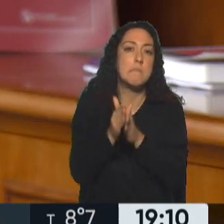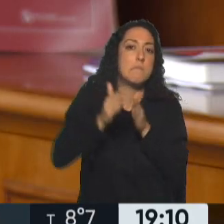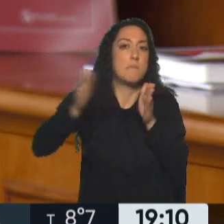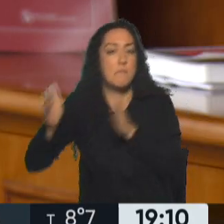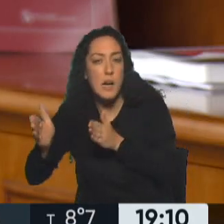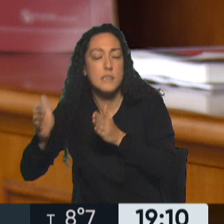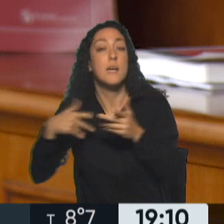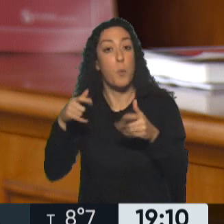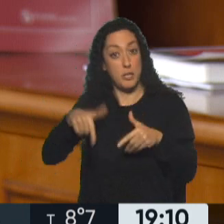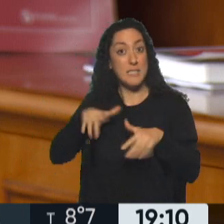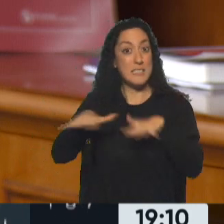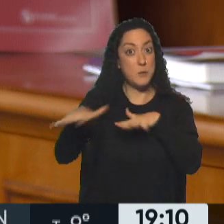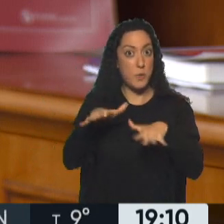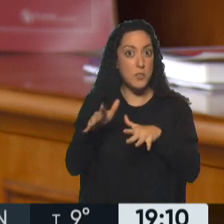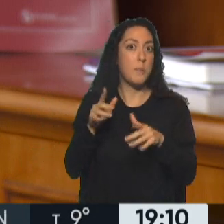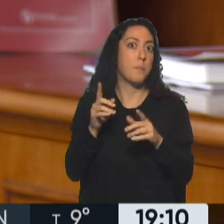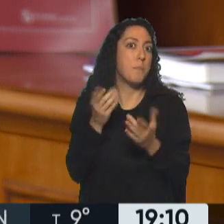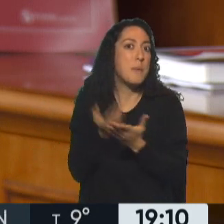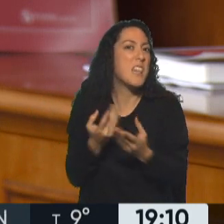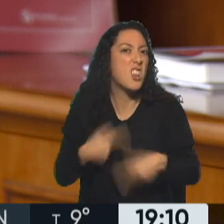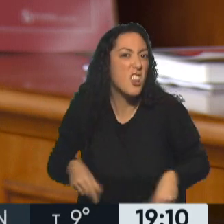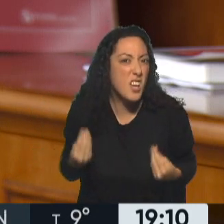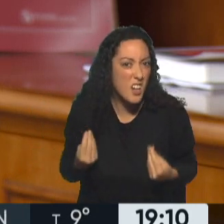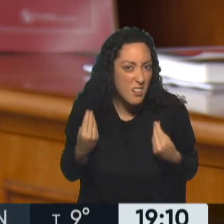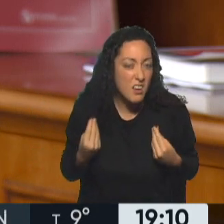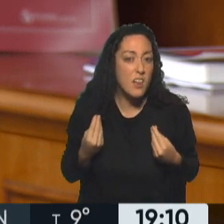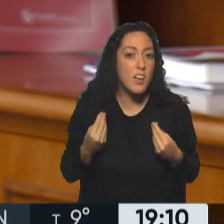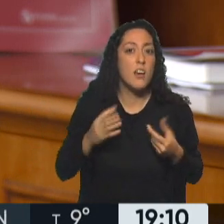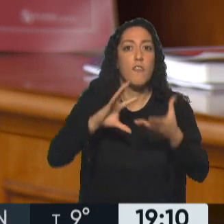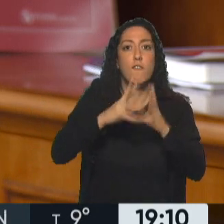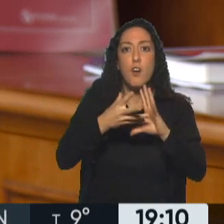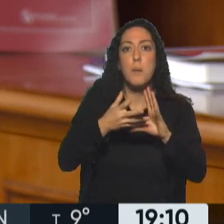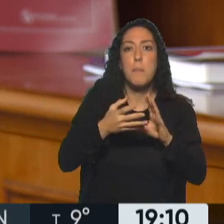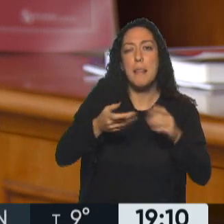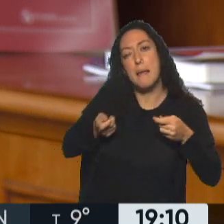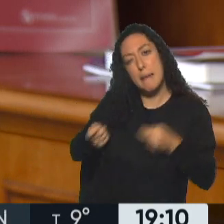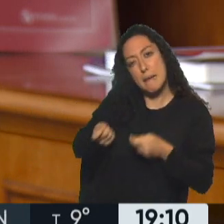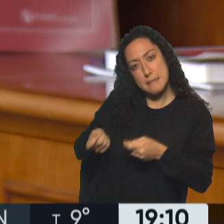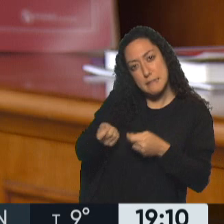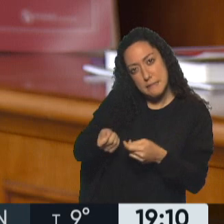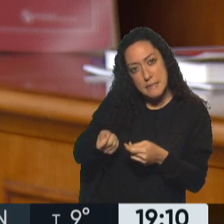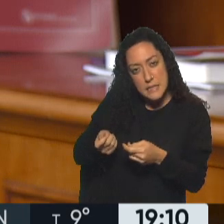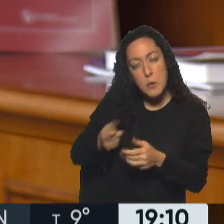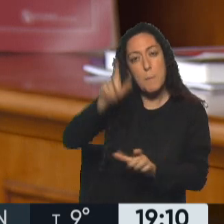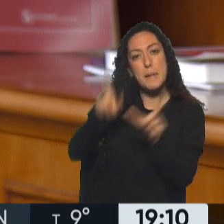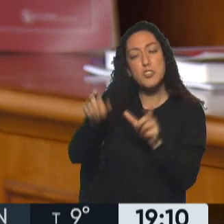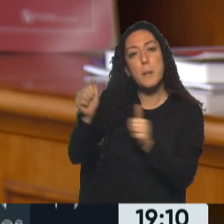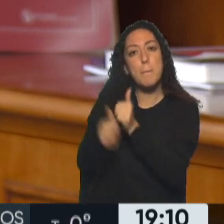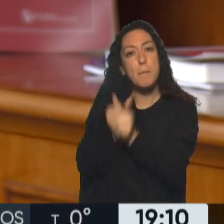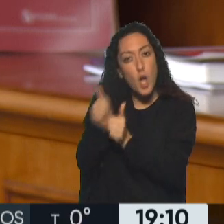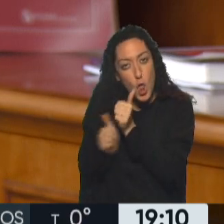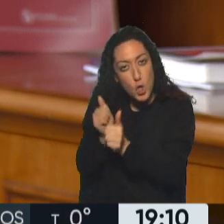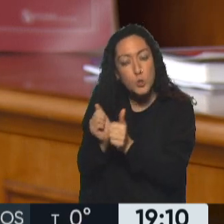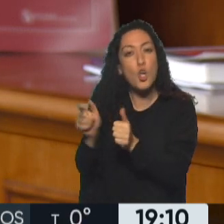enmarca en esa situación, ¿sí? Lo que se pide, lo que se busca con esta estructura de incentivos es que los productores puedan adelantar